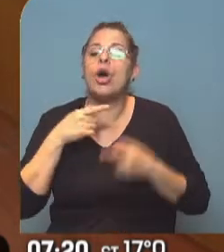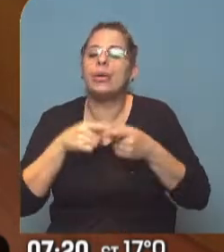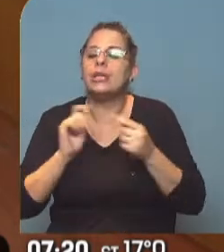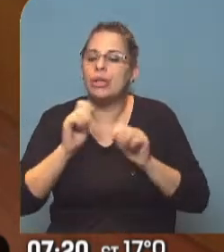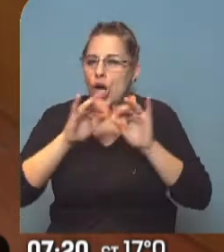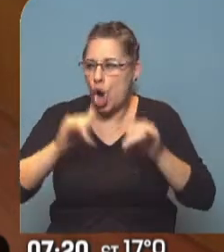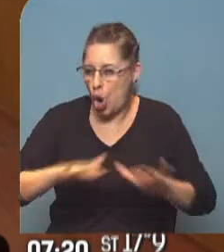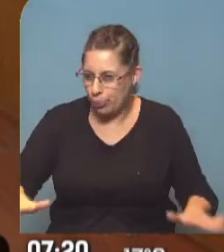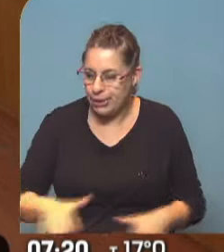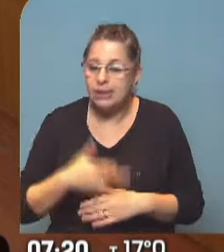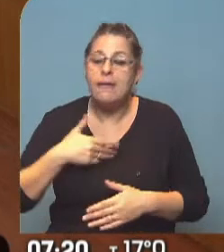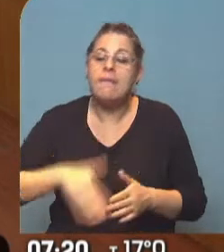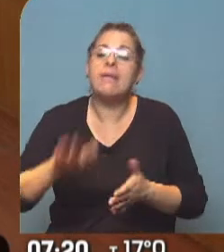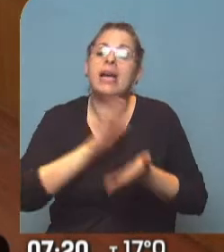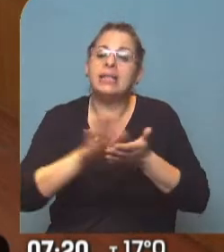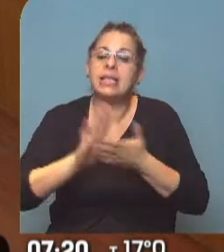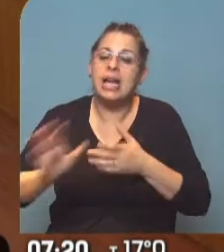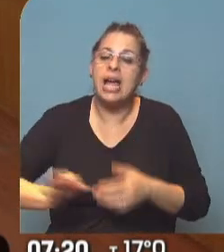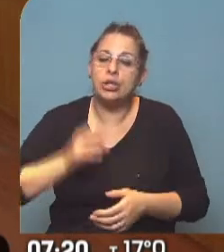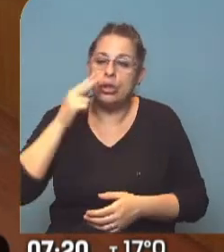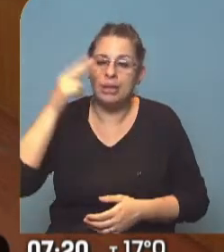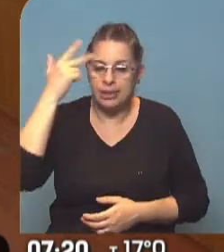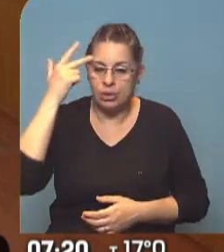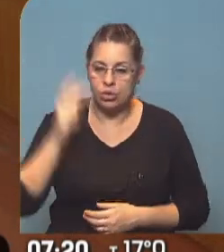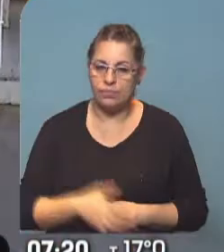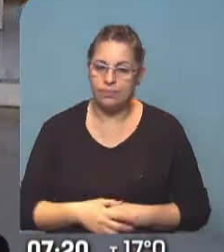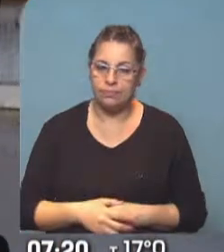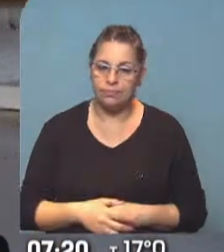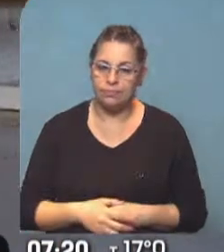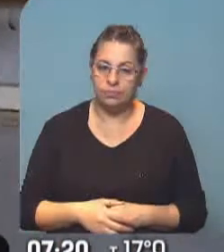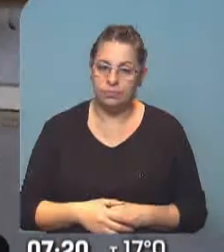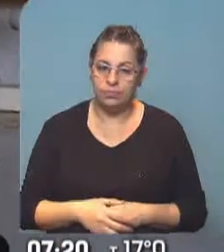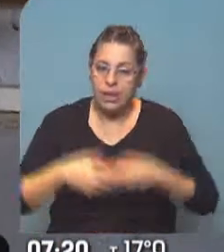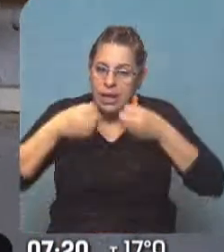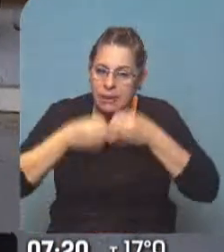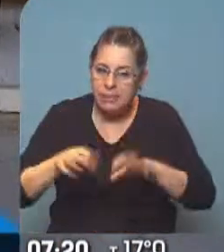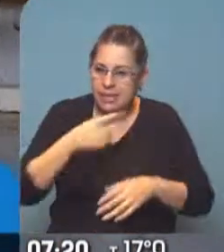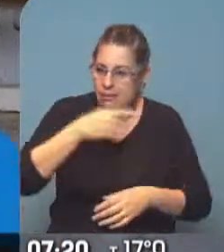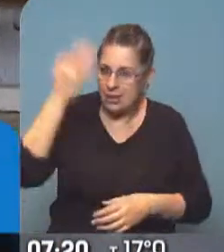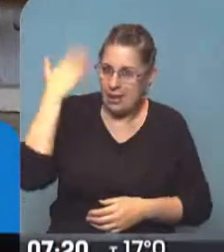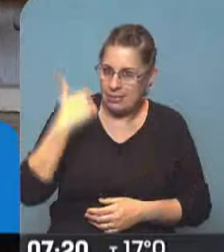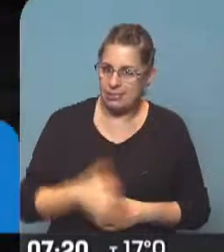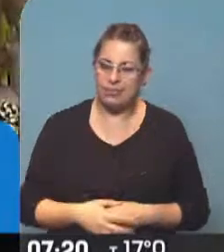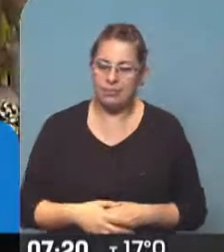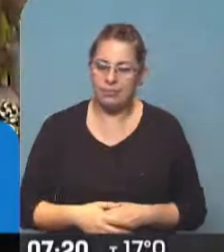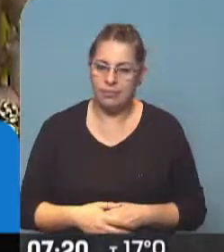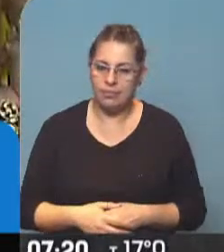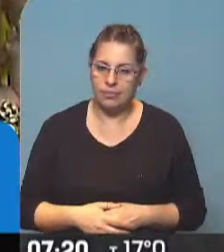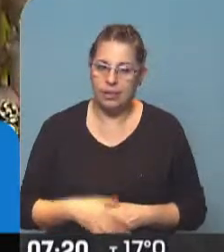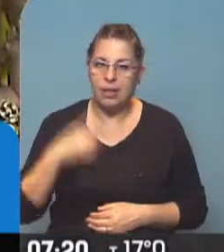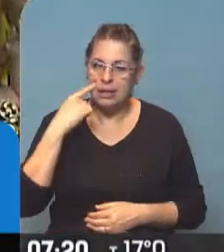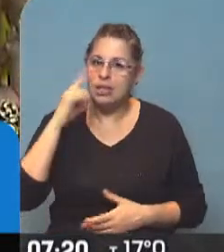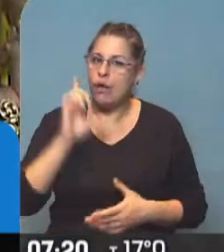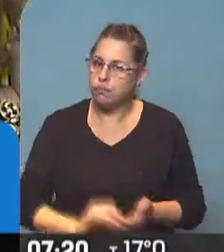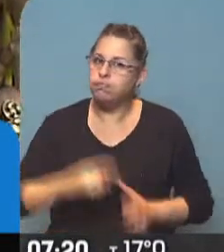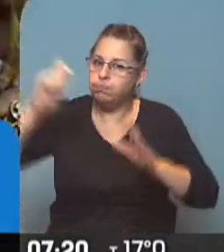juvenil. Piensan estrenarla en 2018. Bueno, arrancamos ya hace unas semanitas, estamos con unos días intensos